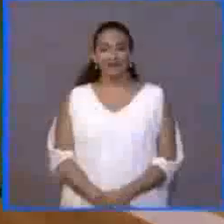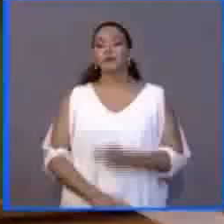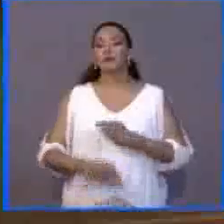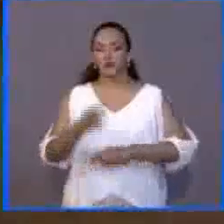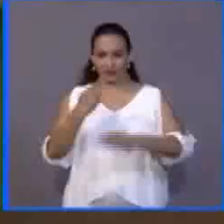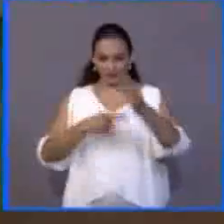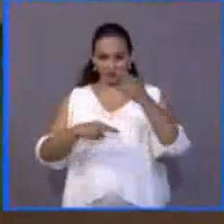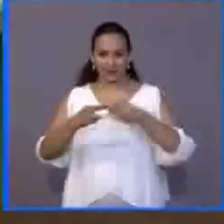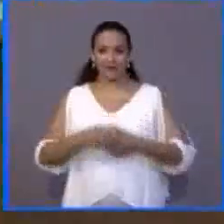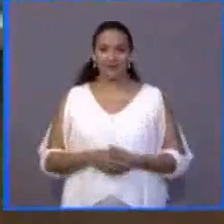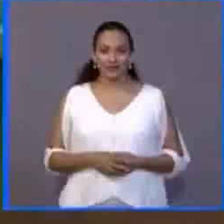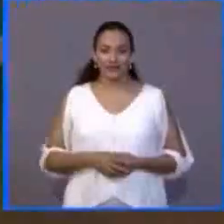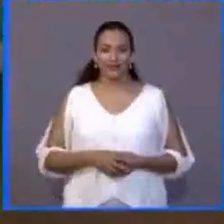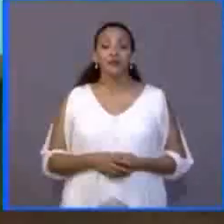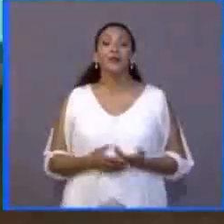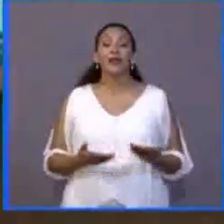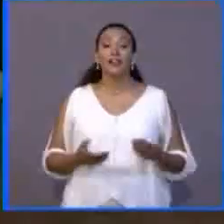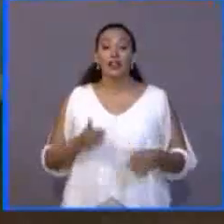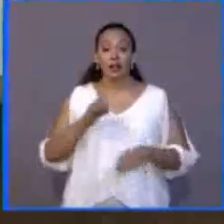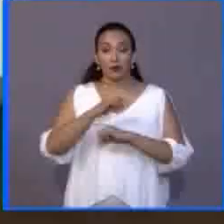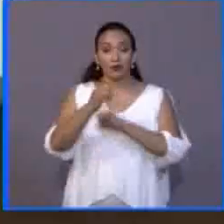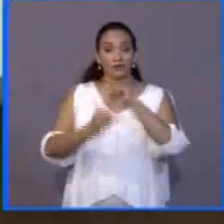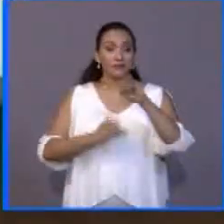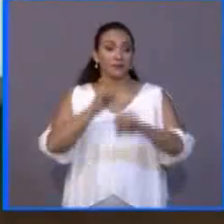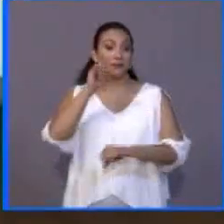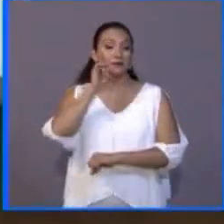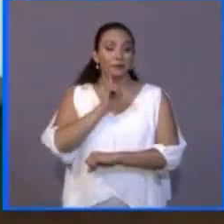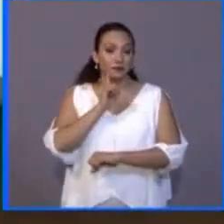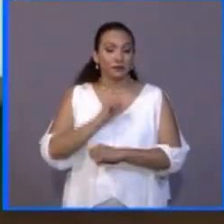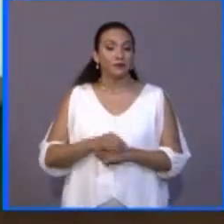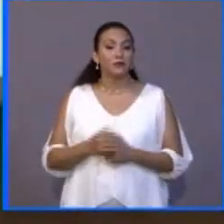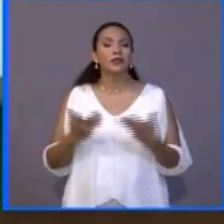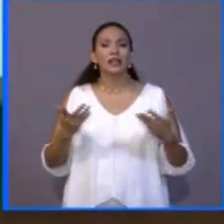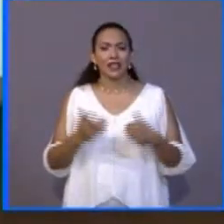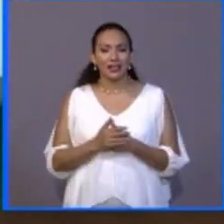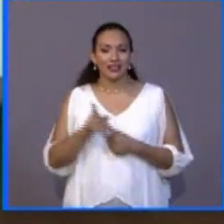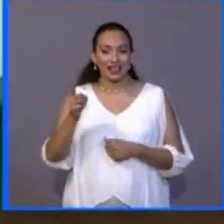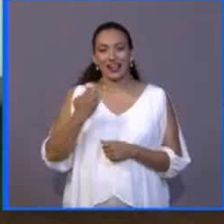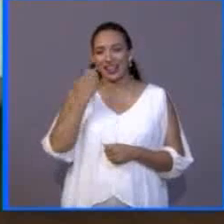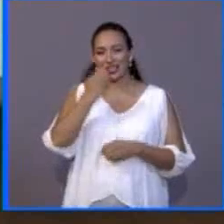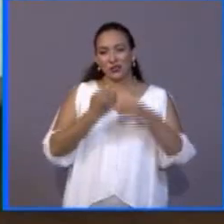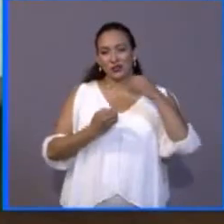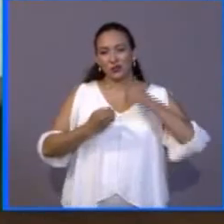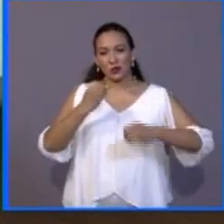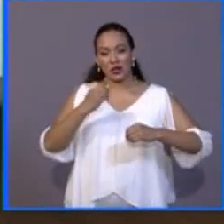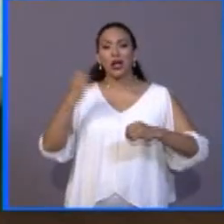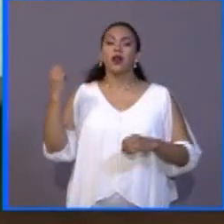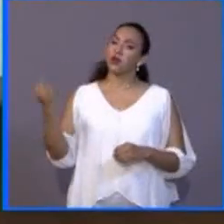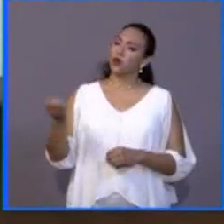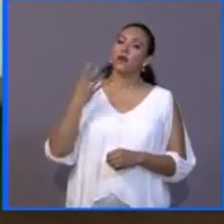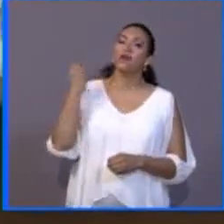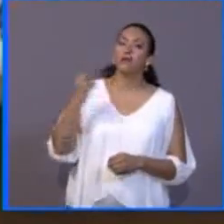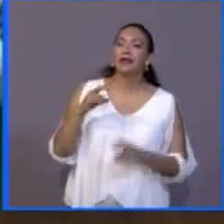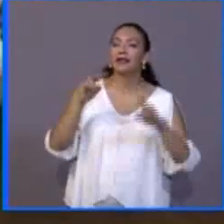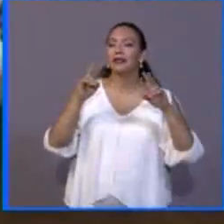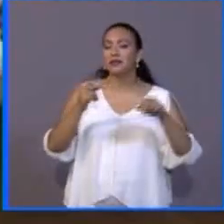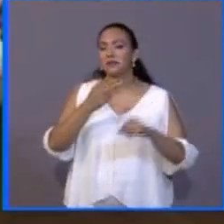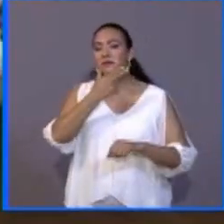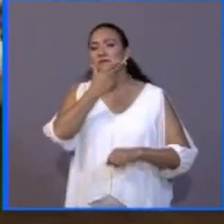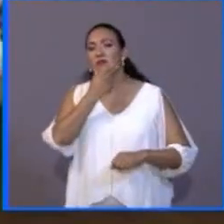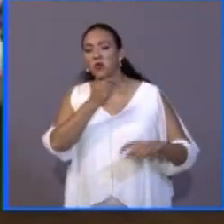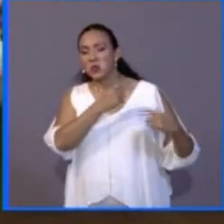Al regresar, en el marco del Día Internacional de la Mujer, se llevó a cabo en la Escuela Judicial la conferencia sobre